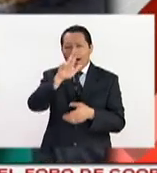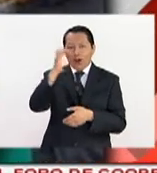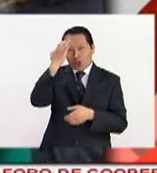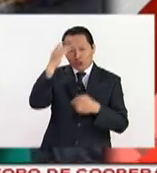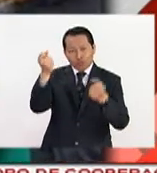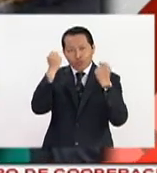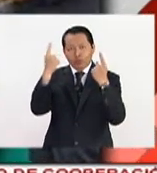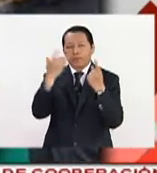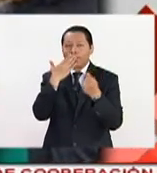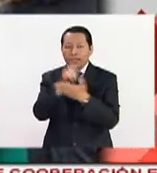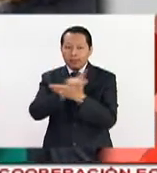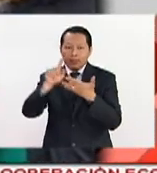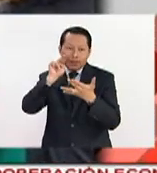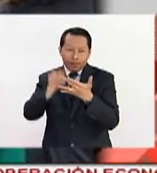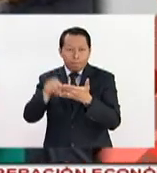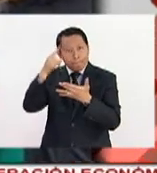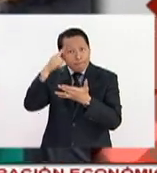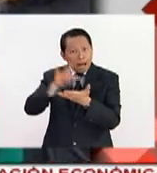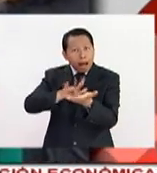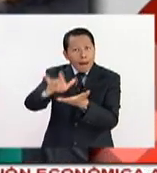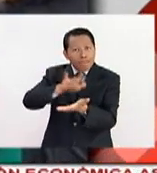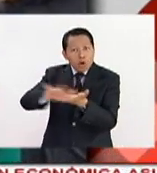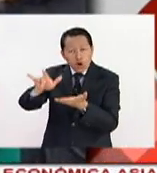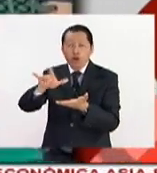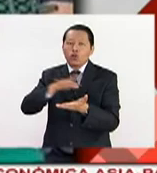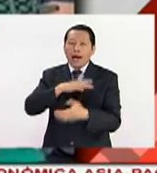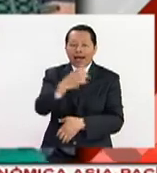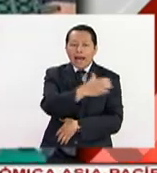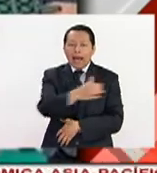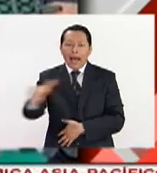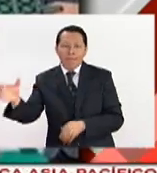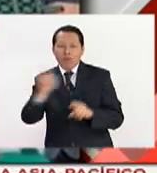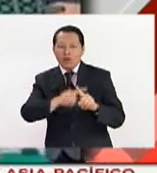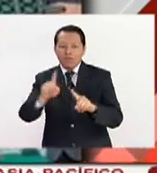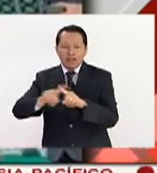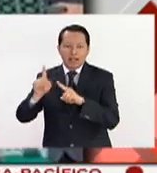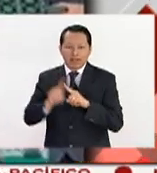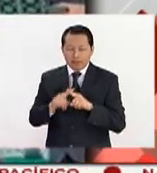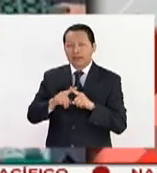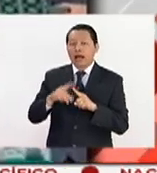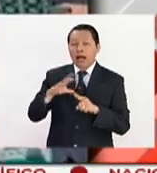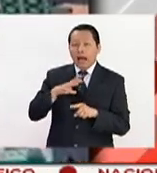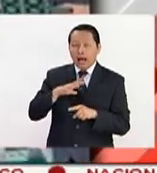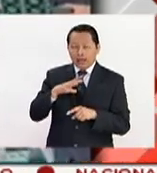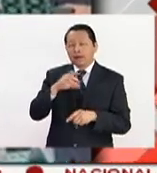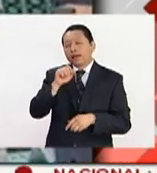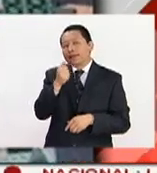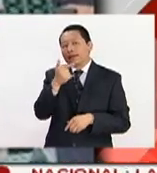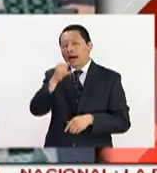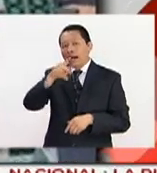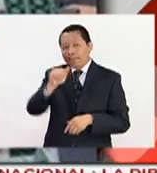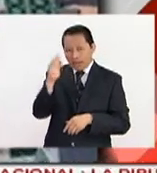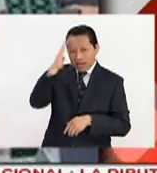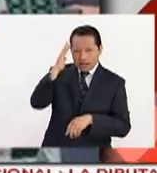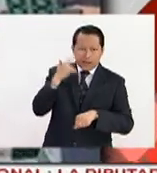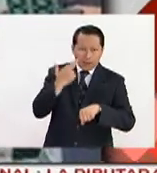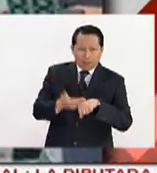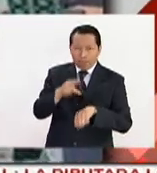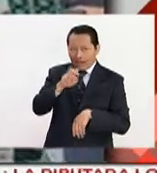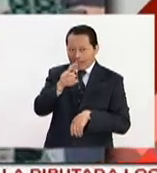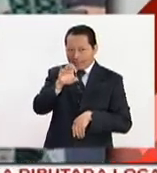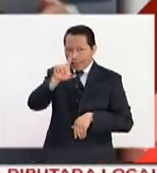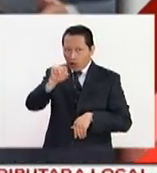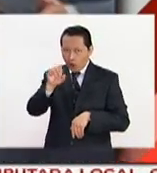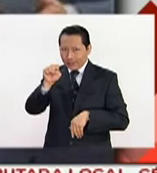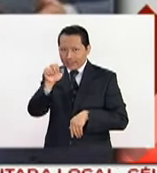entrega de incentivos y apoyos a productores en el sector rural. En el acto, el oficial mayor de la Zagarpa, Marcelo López Sánchez, habló sobre